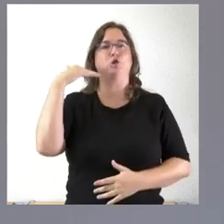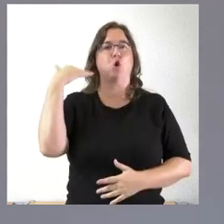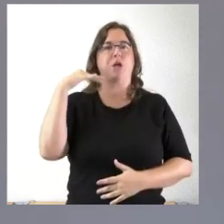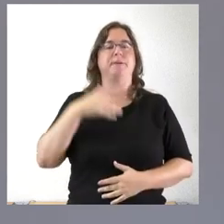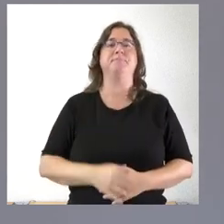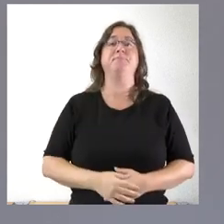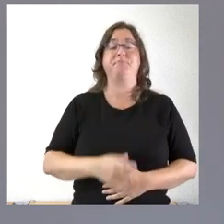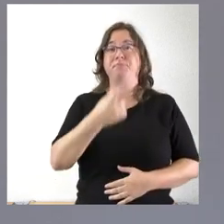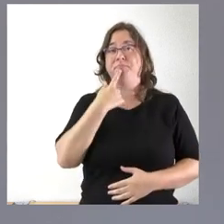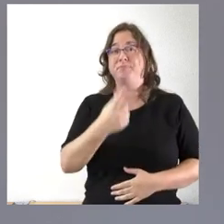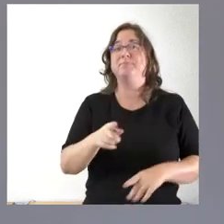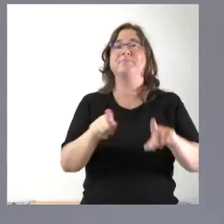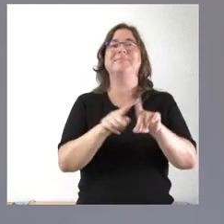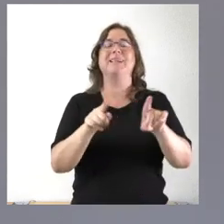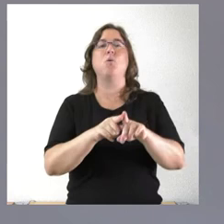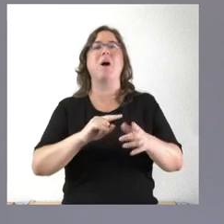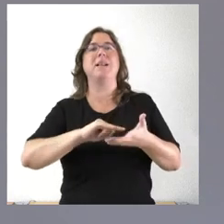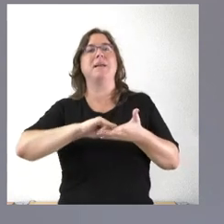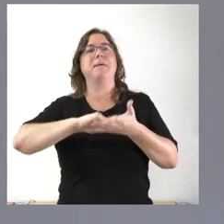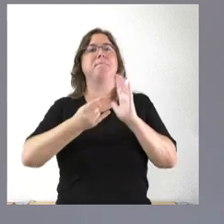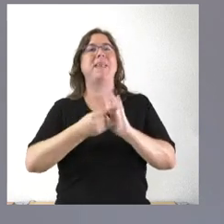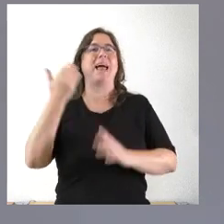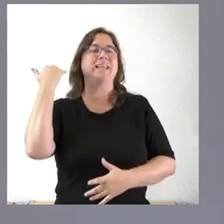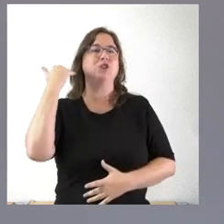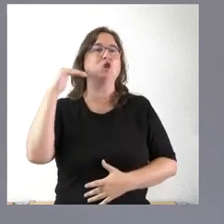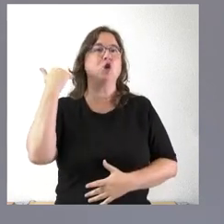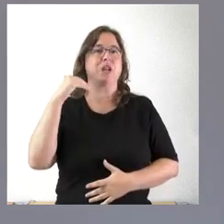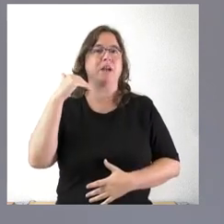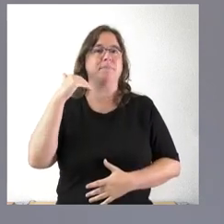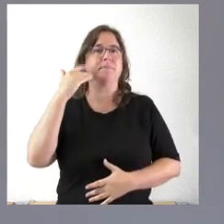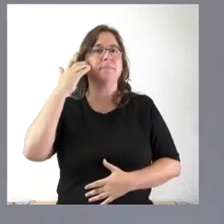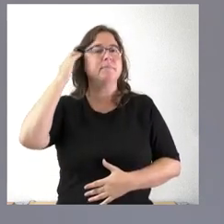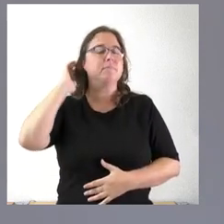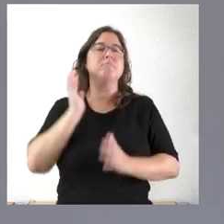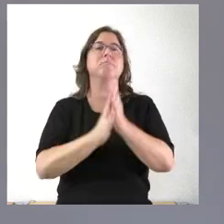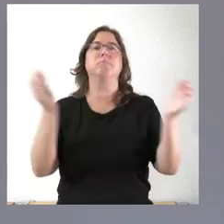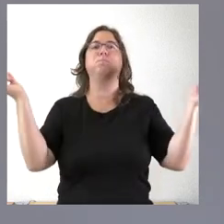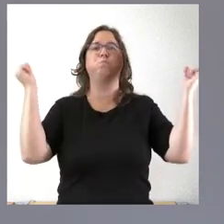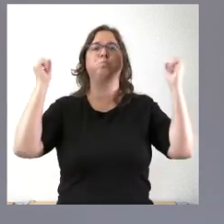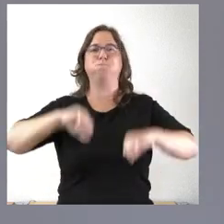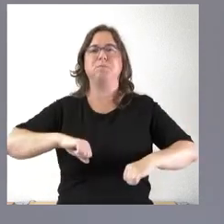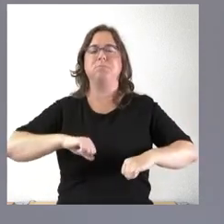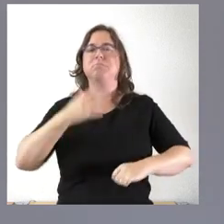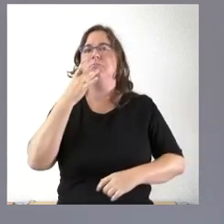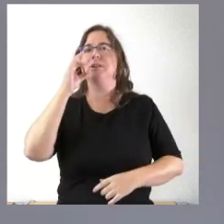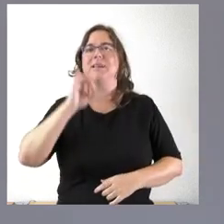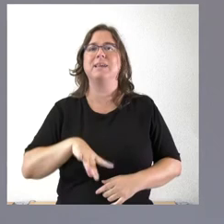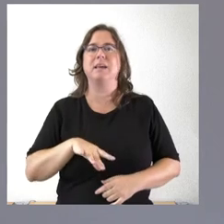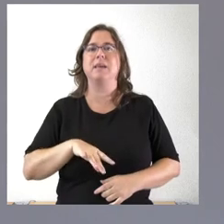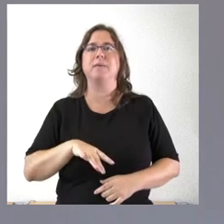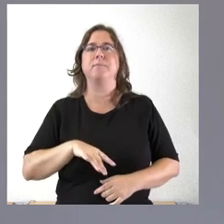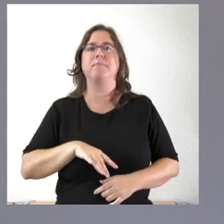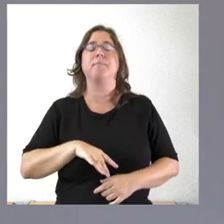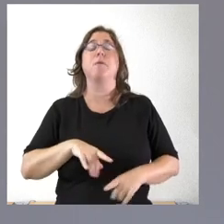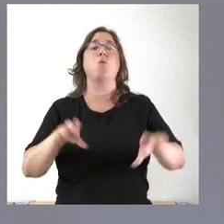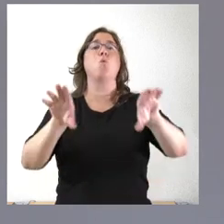catálogo de inversiones del Plan Soria fue aprobado por unanimidad por parte de los integrantes del grupo